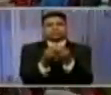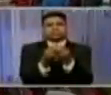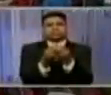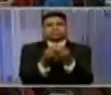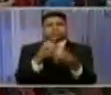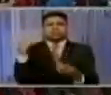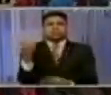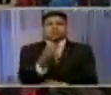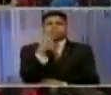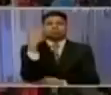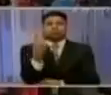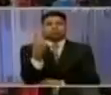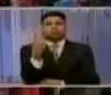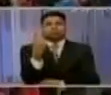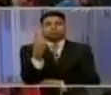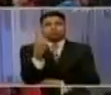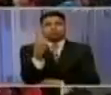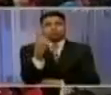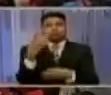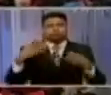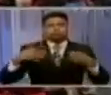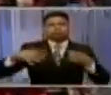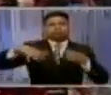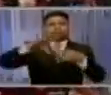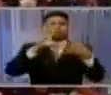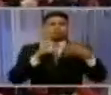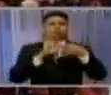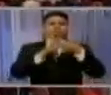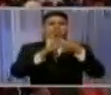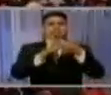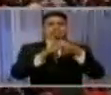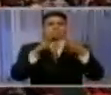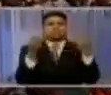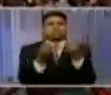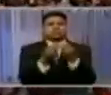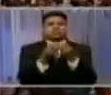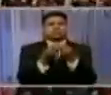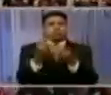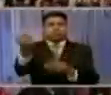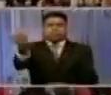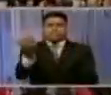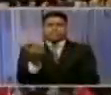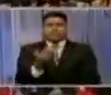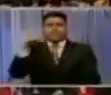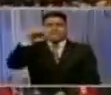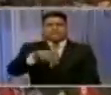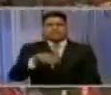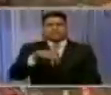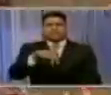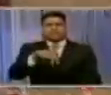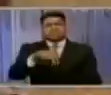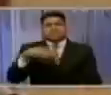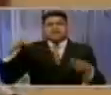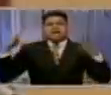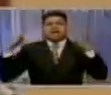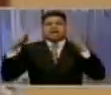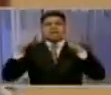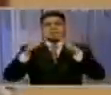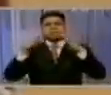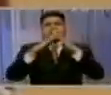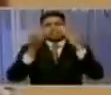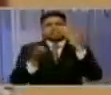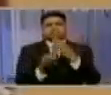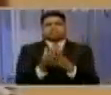solo conjunto de fuerzas, quería venir a la Casa Presidencial de Miraflores a manifestar su apoyo,